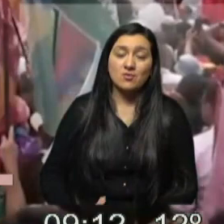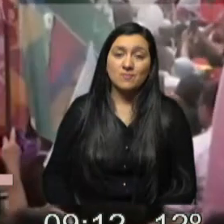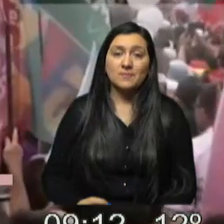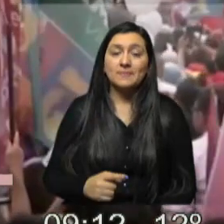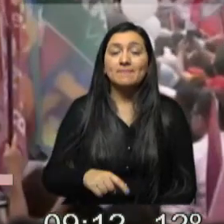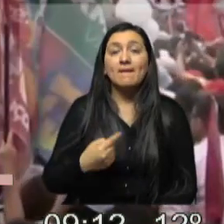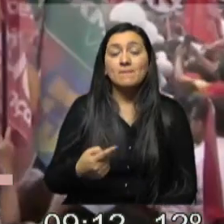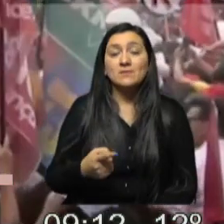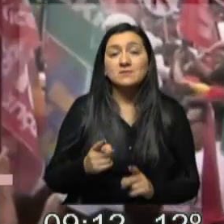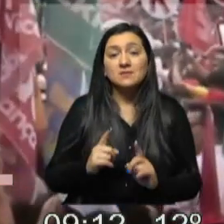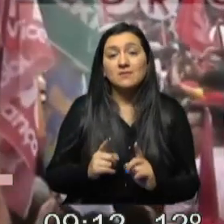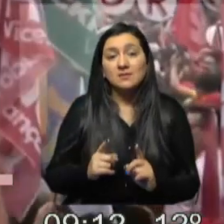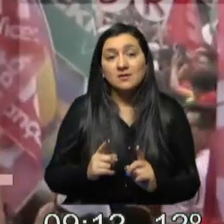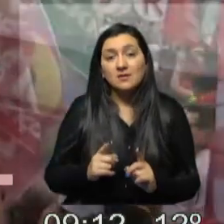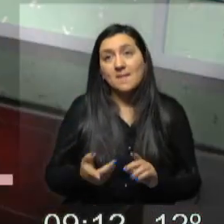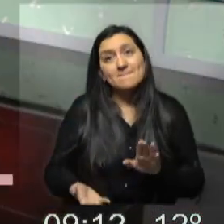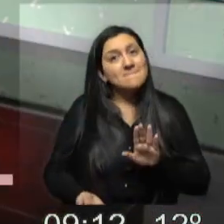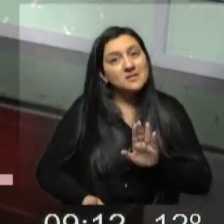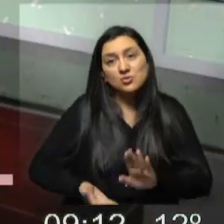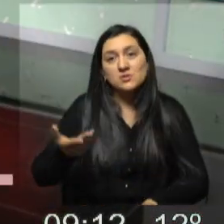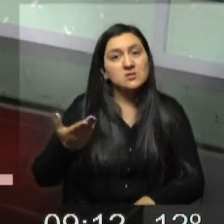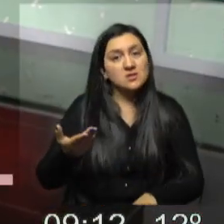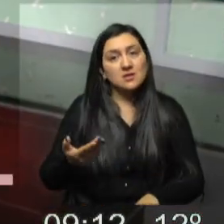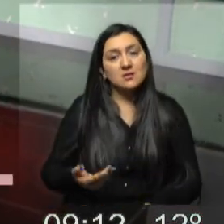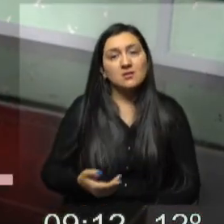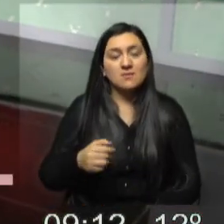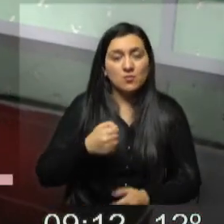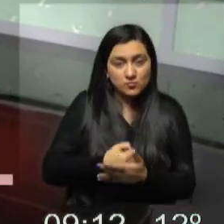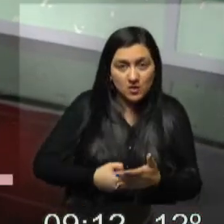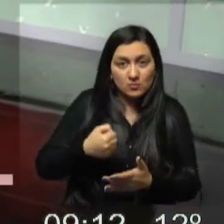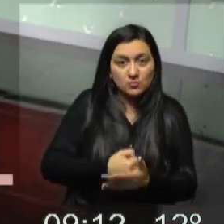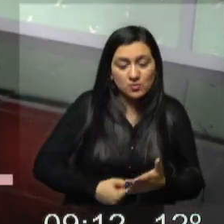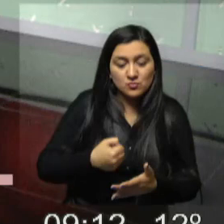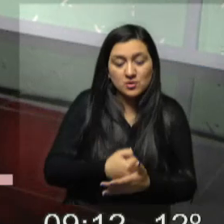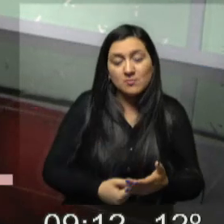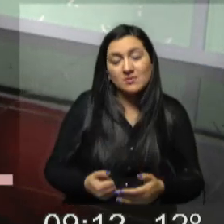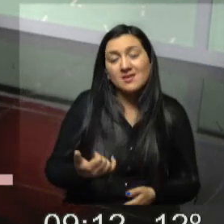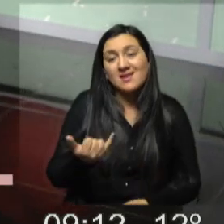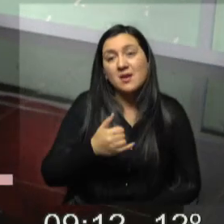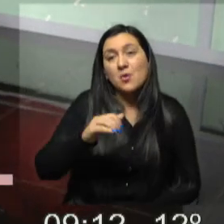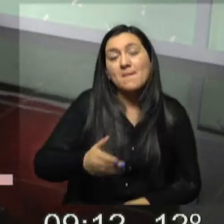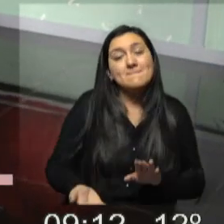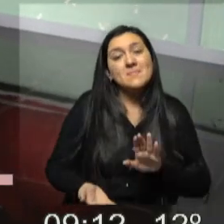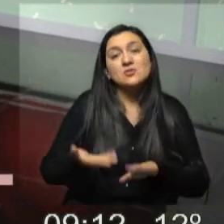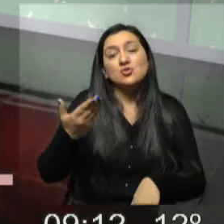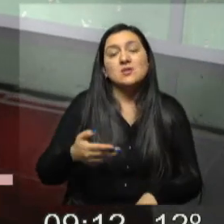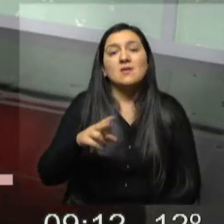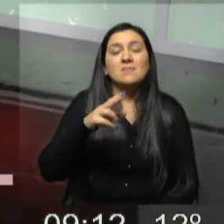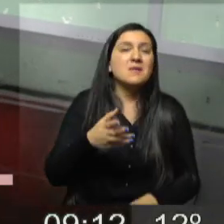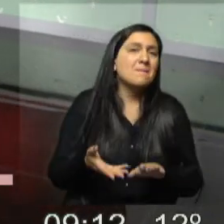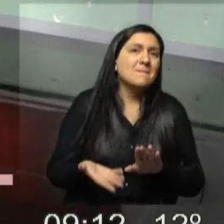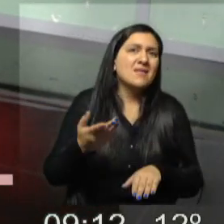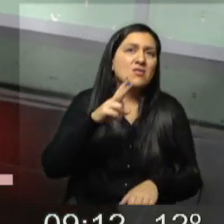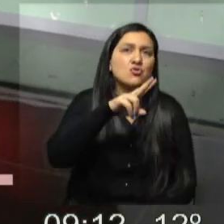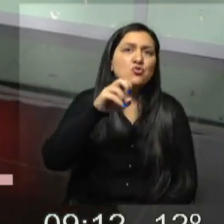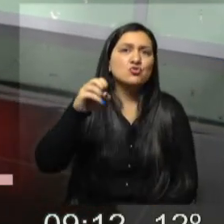cada vez más a tener una mayoría o una base de un poco más de 200 y pico de diputados.